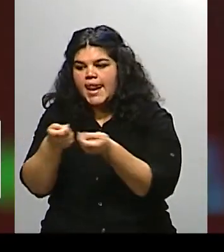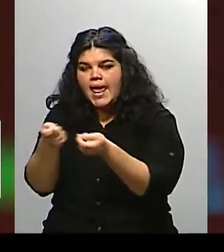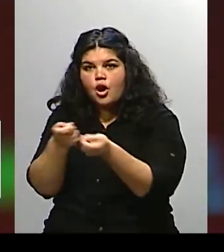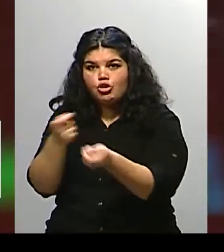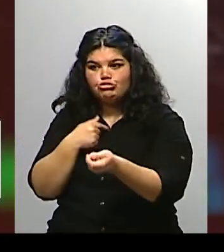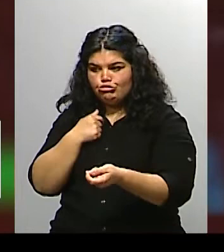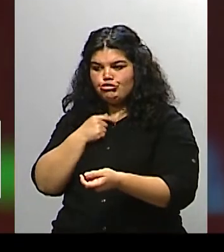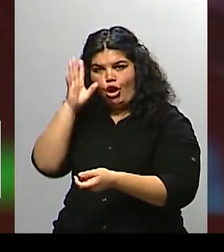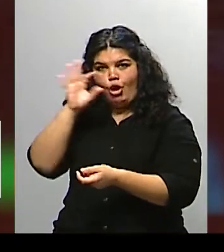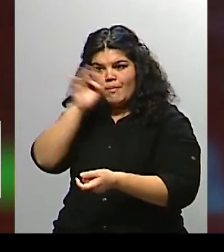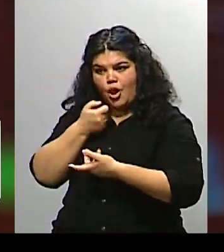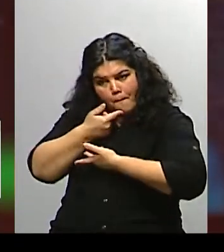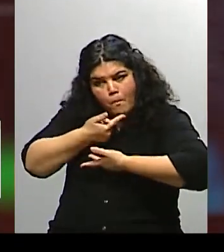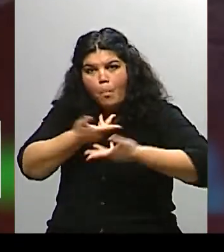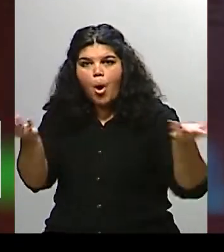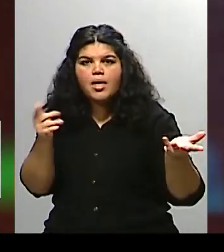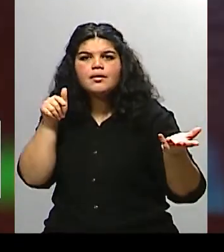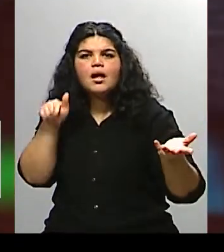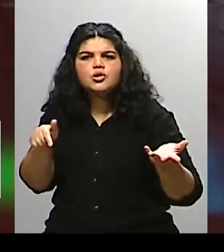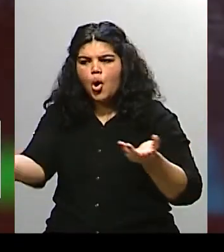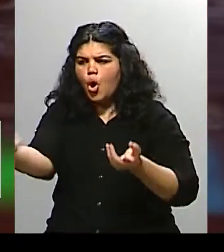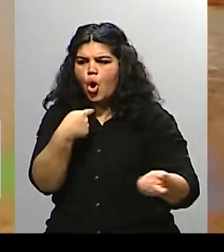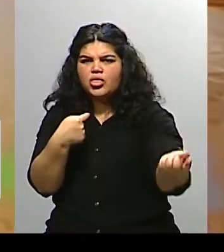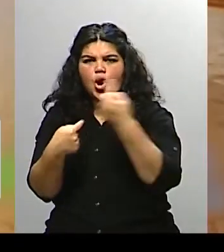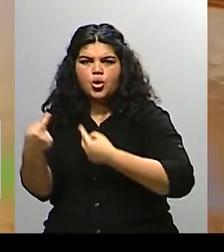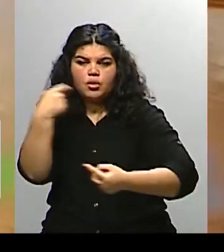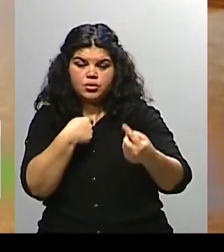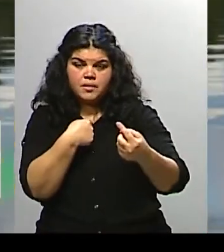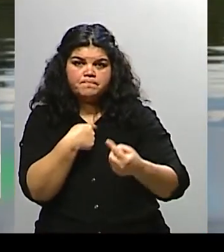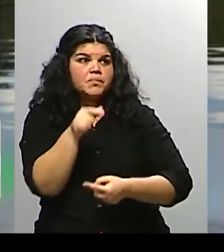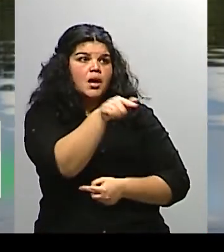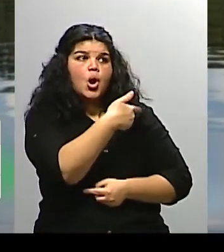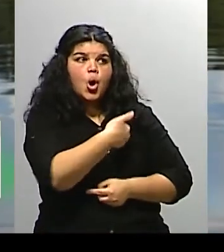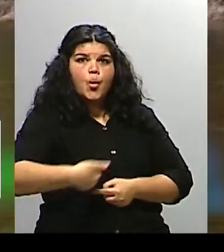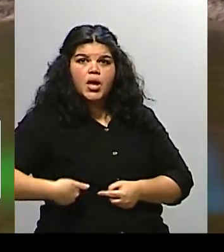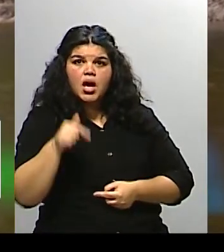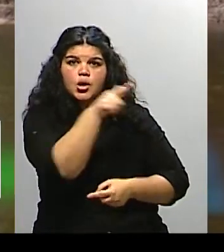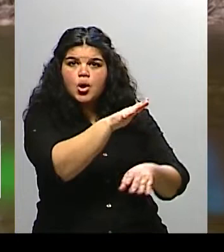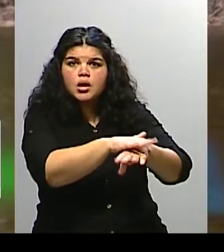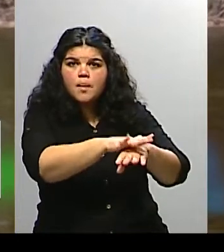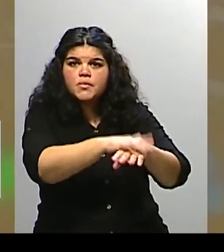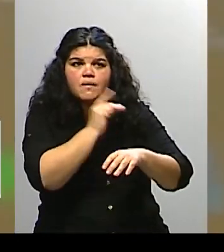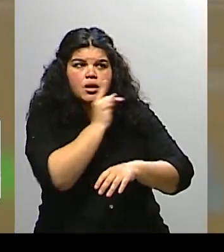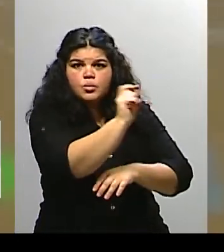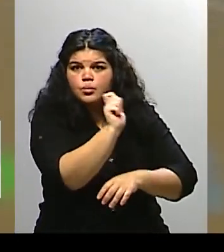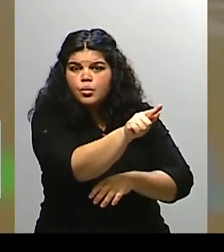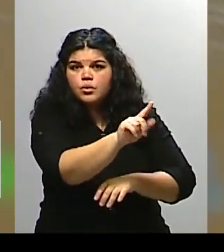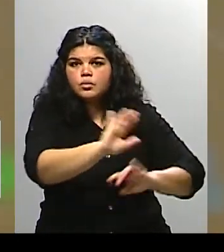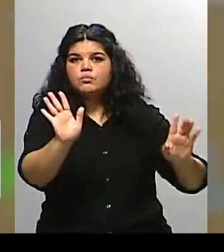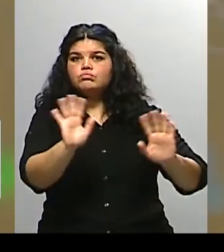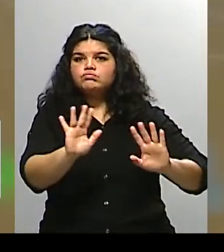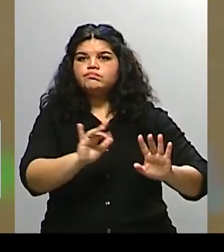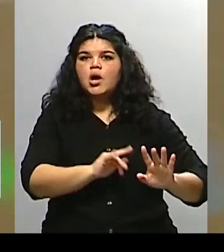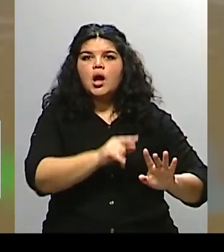Básicamente era una responsabilidad del Estado de pronunciarse, pero lo que hizo el Estado fue señalarme a mí como el generador de la evidencia